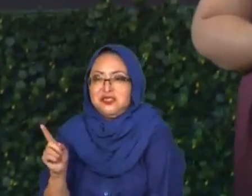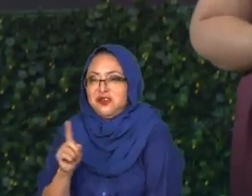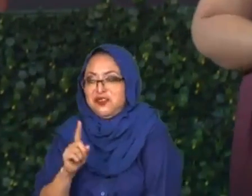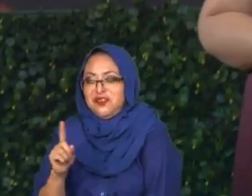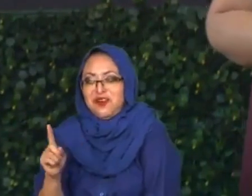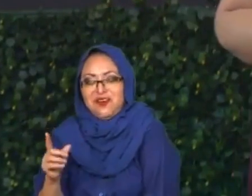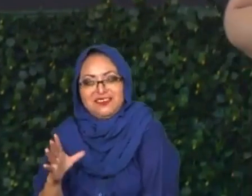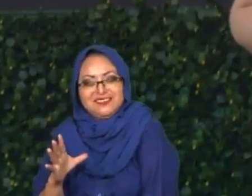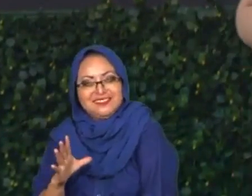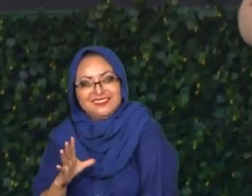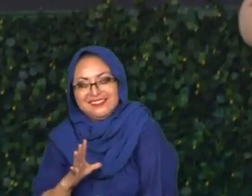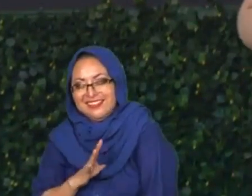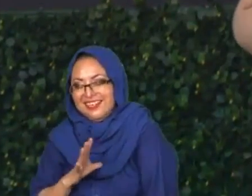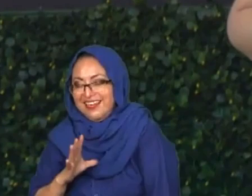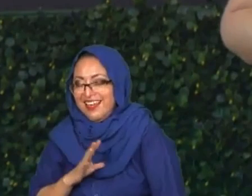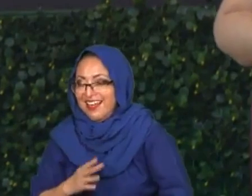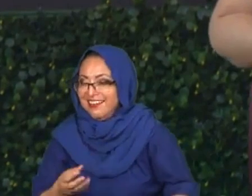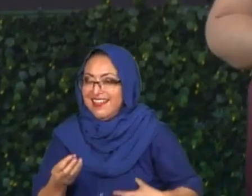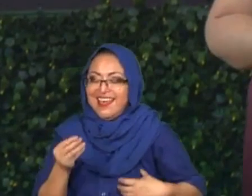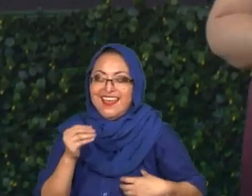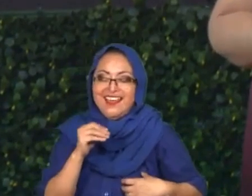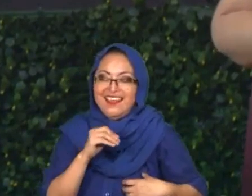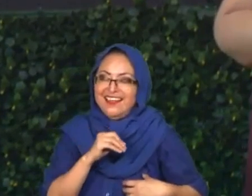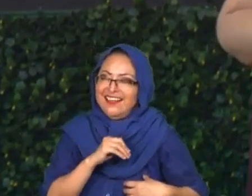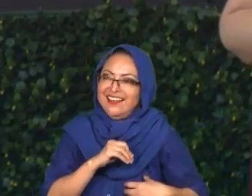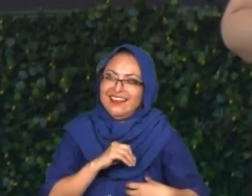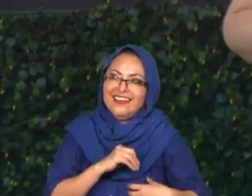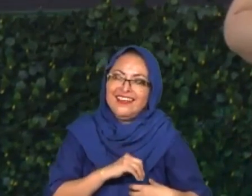si no hubiera